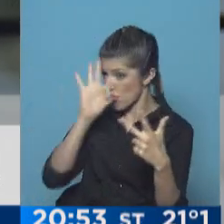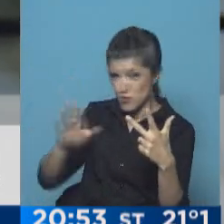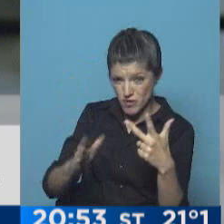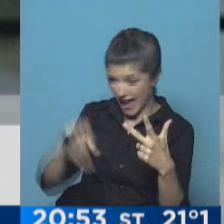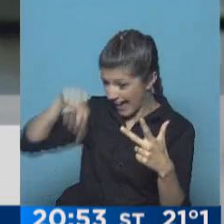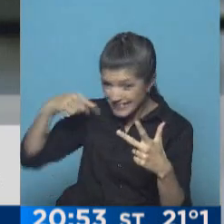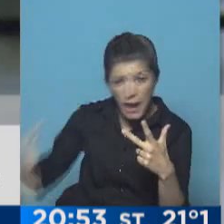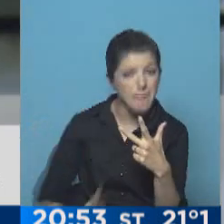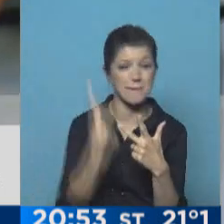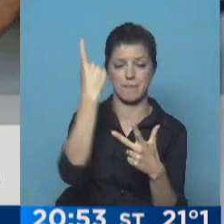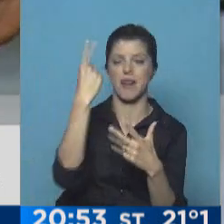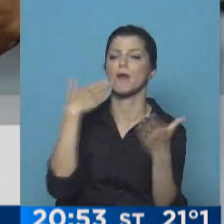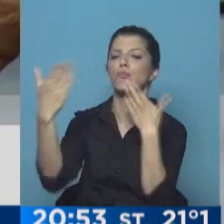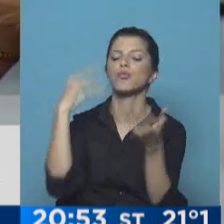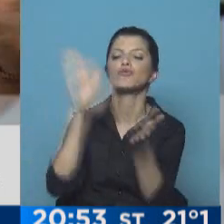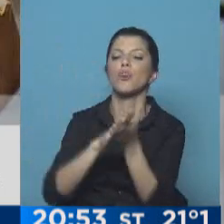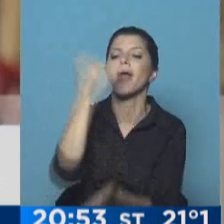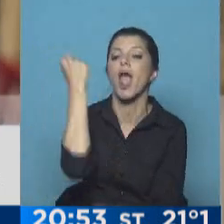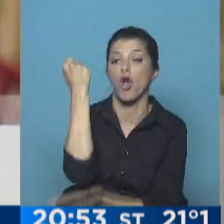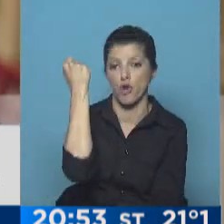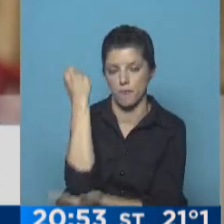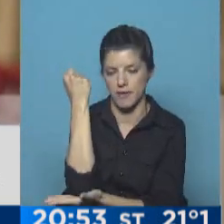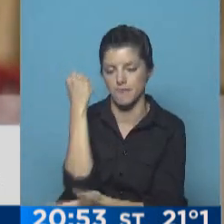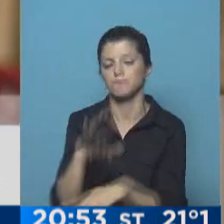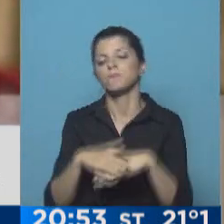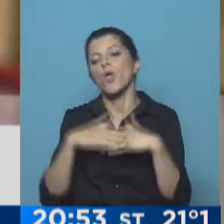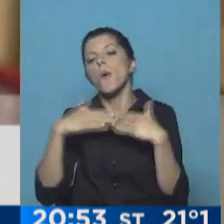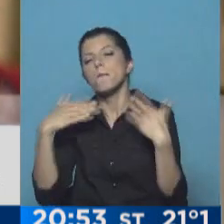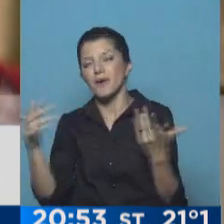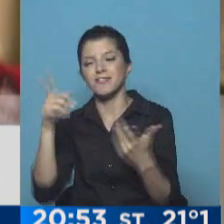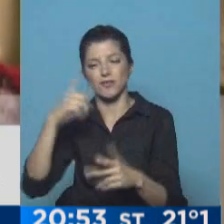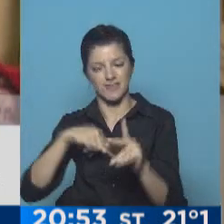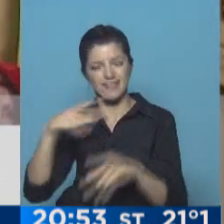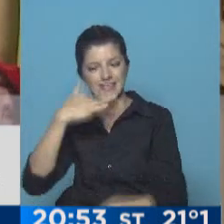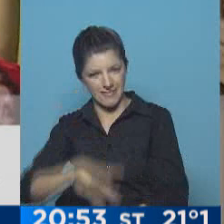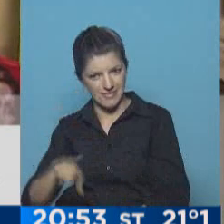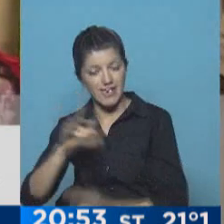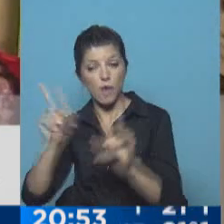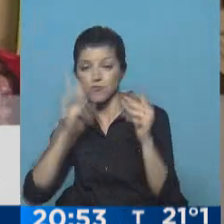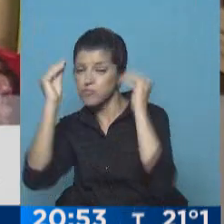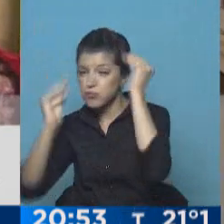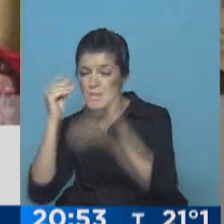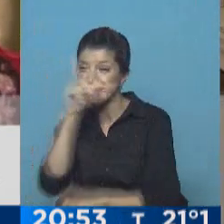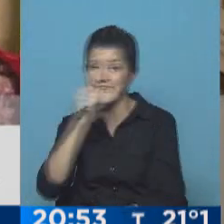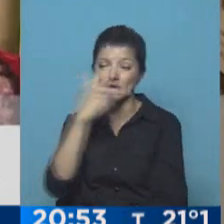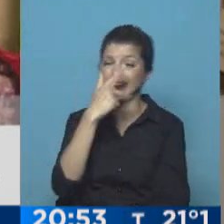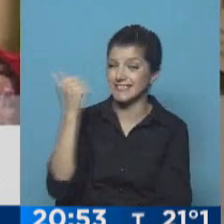vez por eso se advierte la gravedad del problema que 136